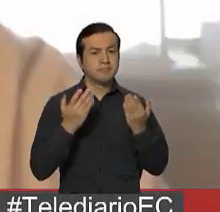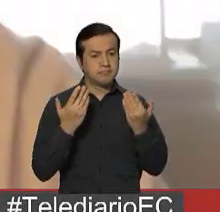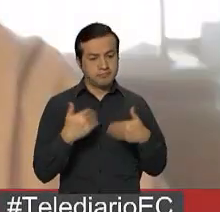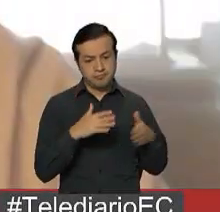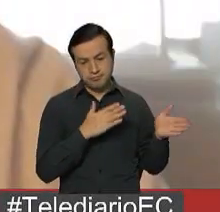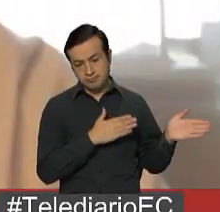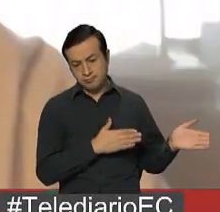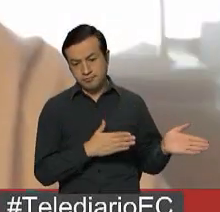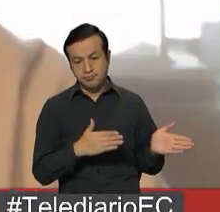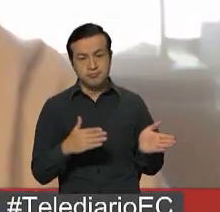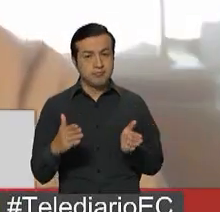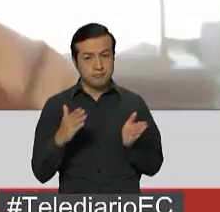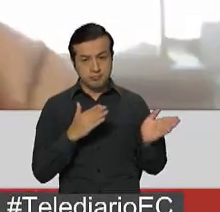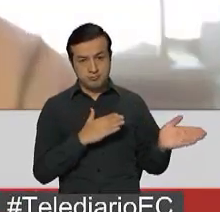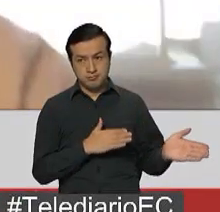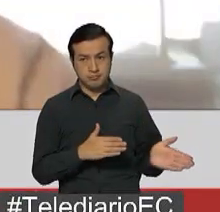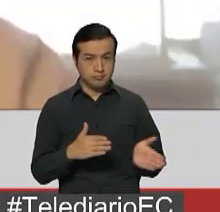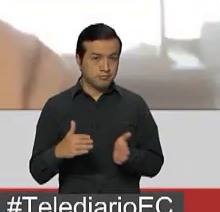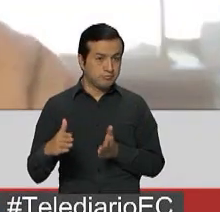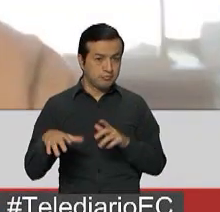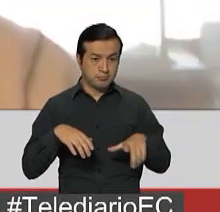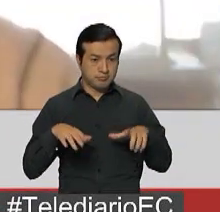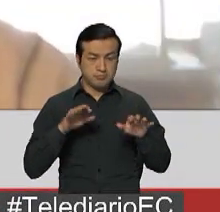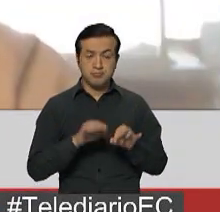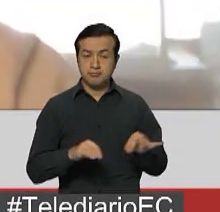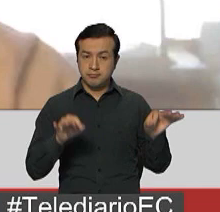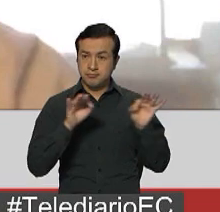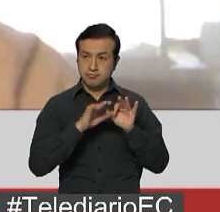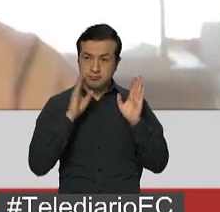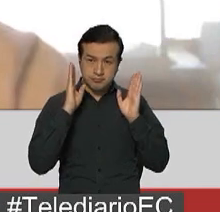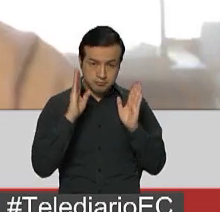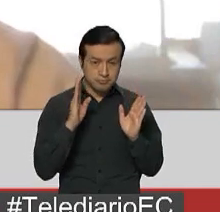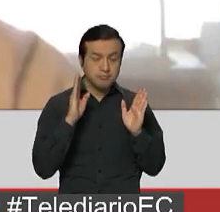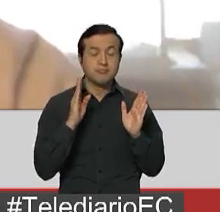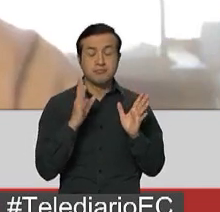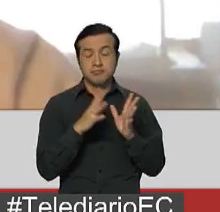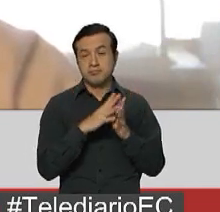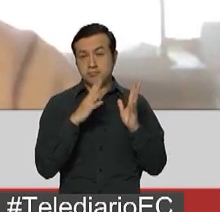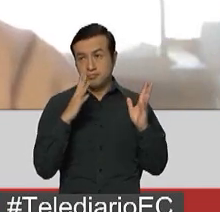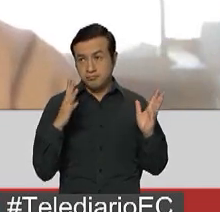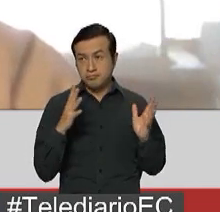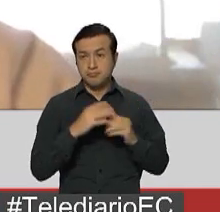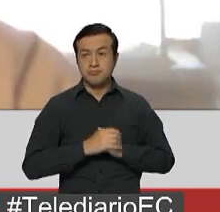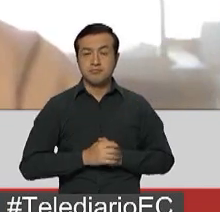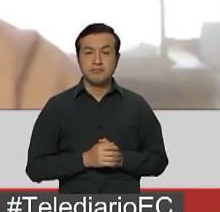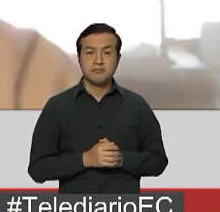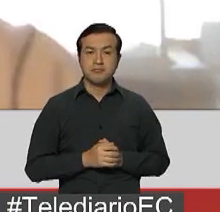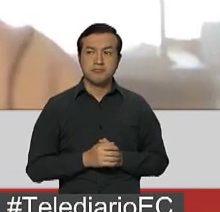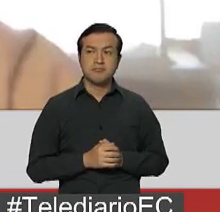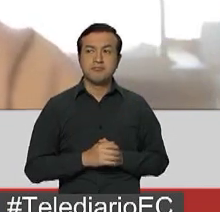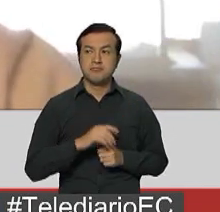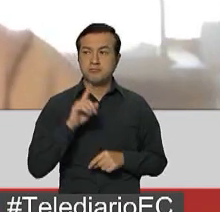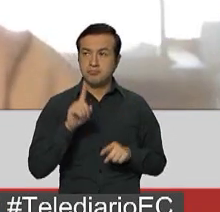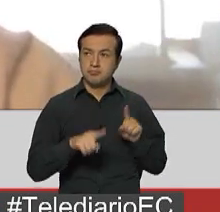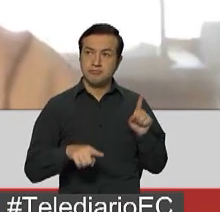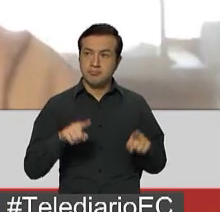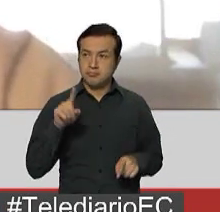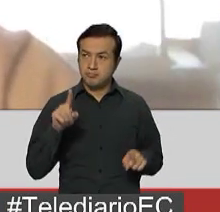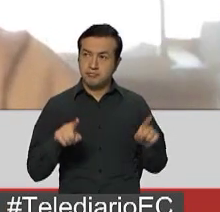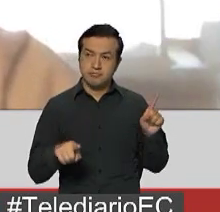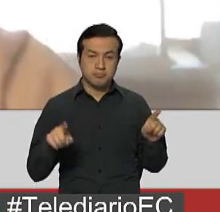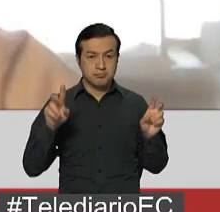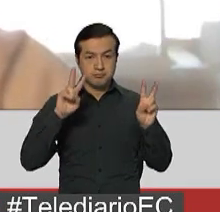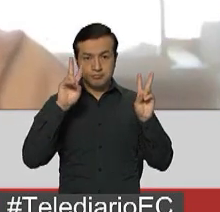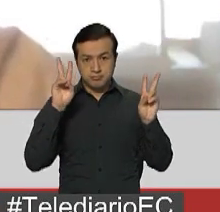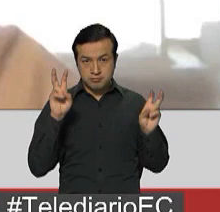tenido unas actuaciones importantes y creo que en varias tiene